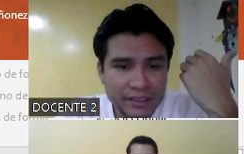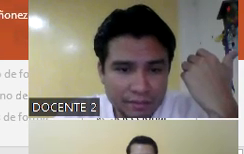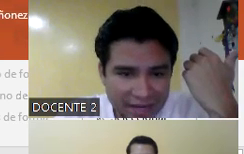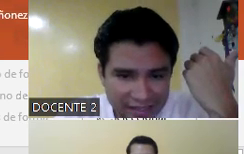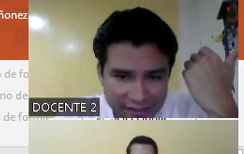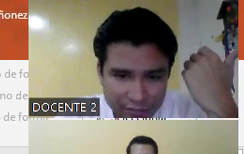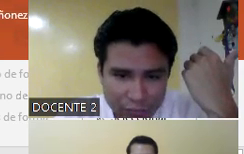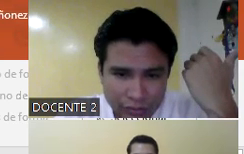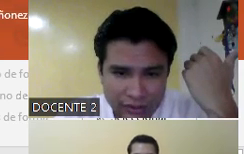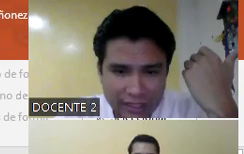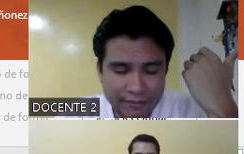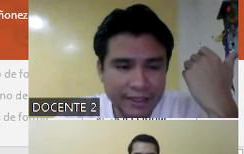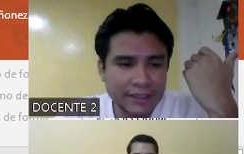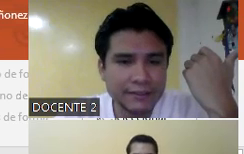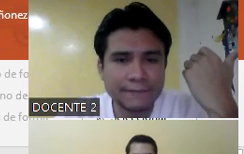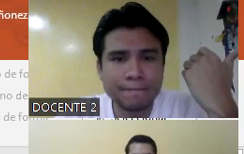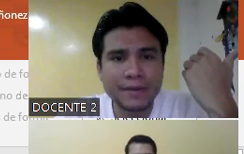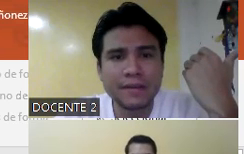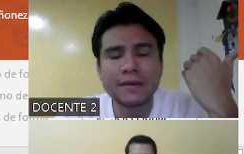tal vez más hemos,